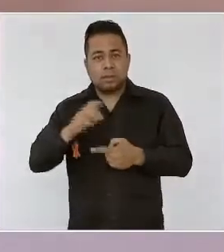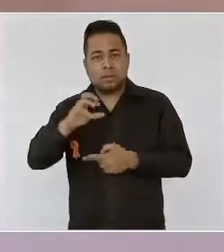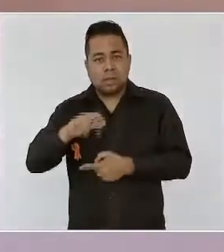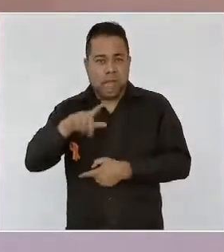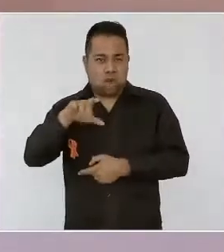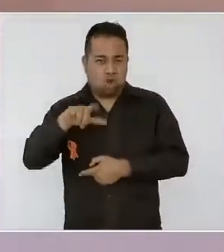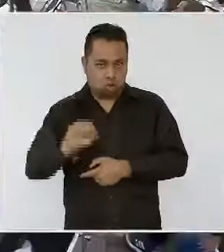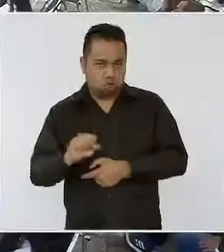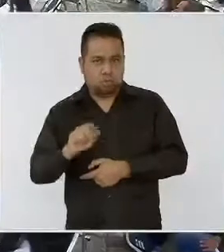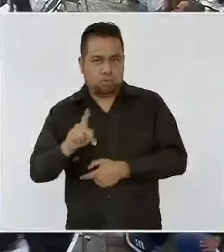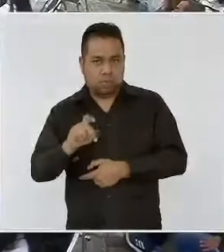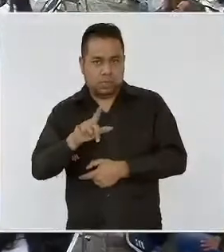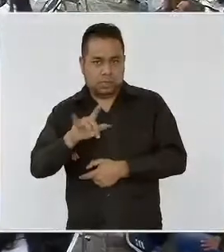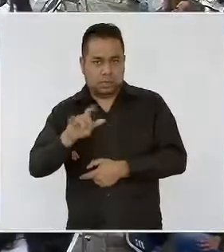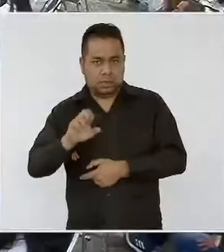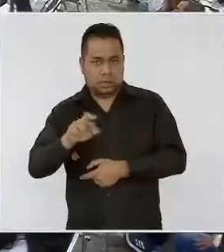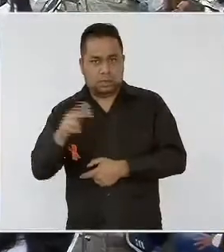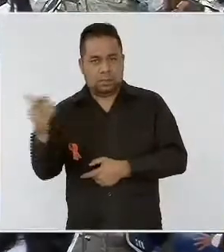Pellicer.